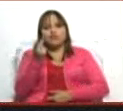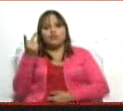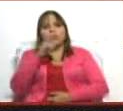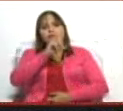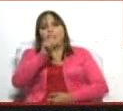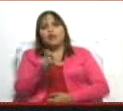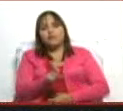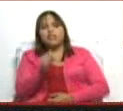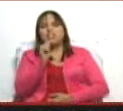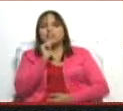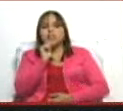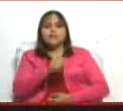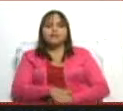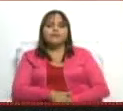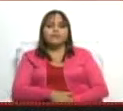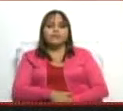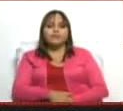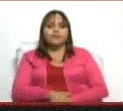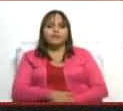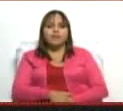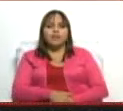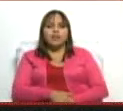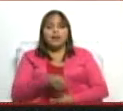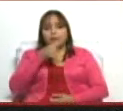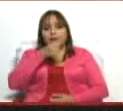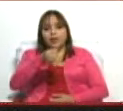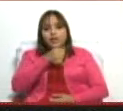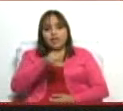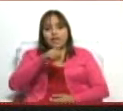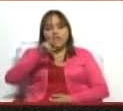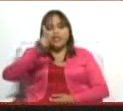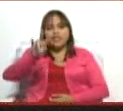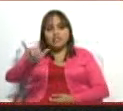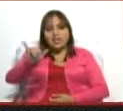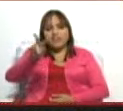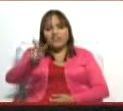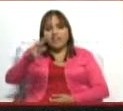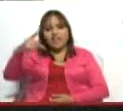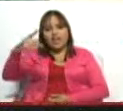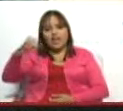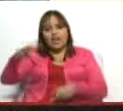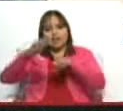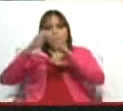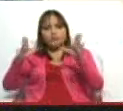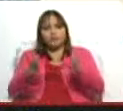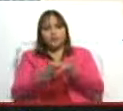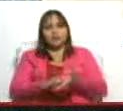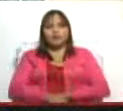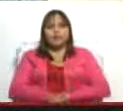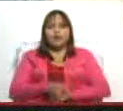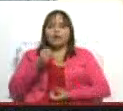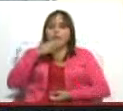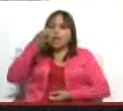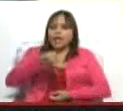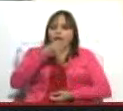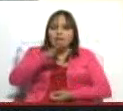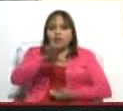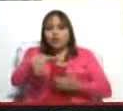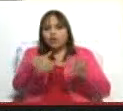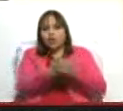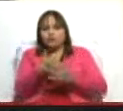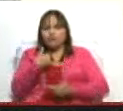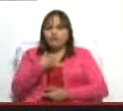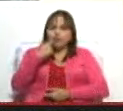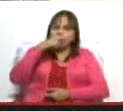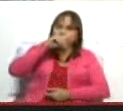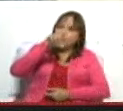la realiza Clemency Aponte por YBKE Mundial. Buenas tardes para todos los presentes. Mi interrogante